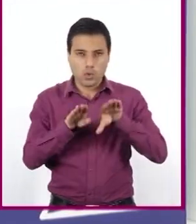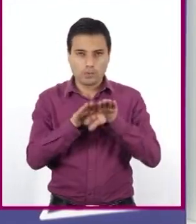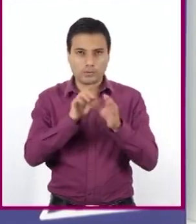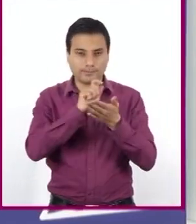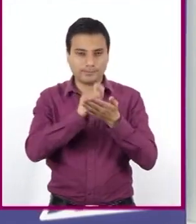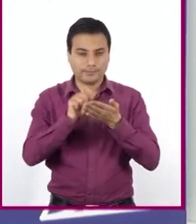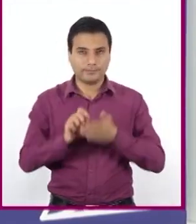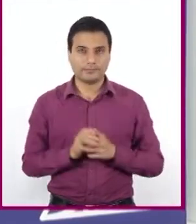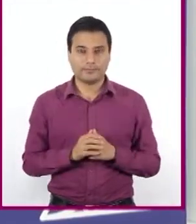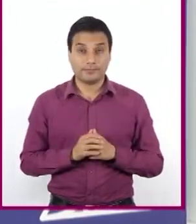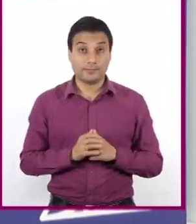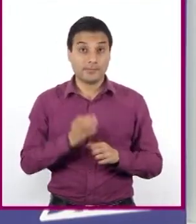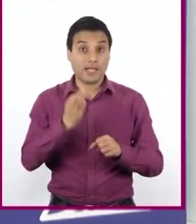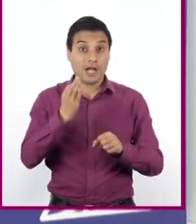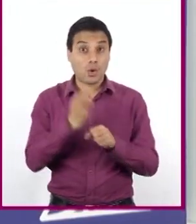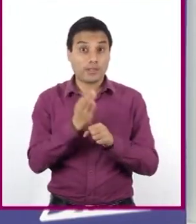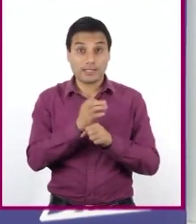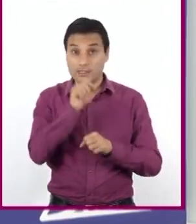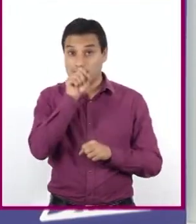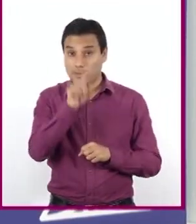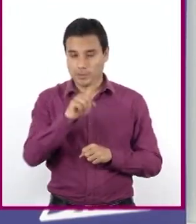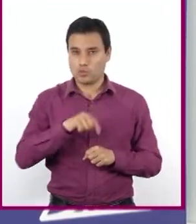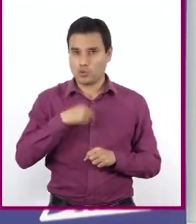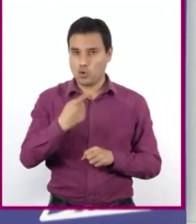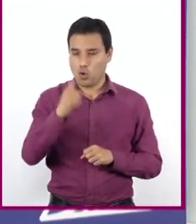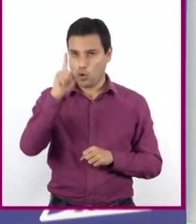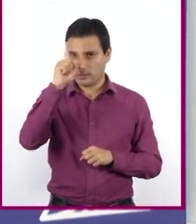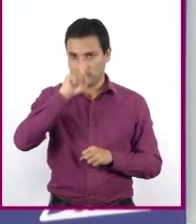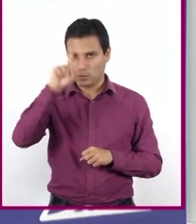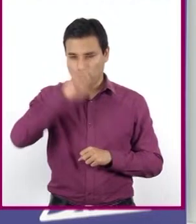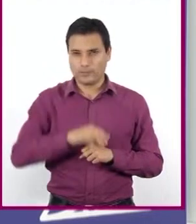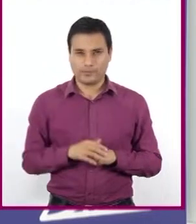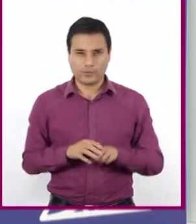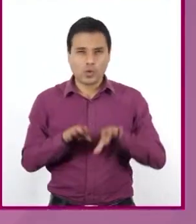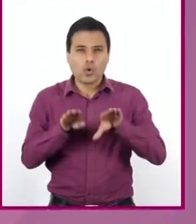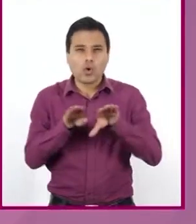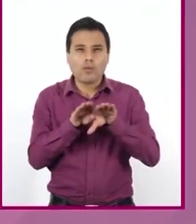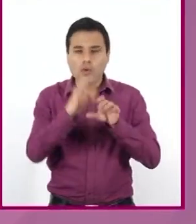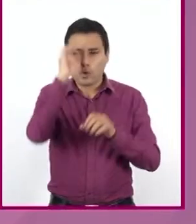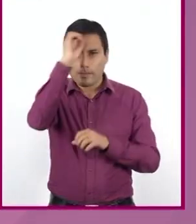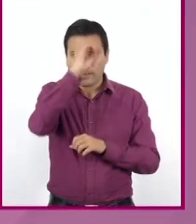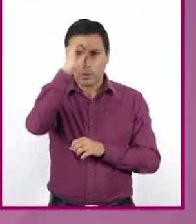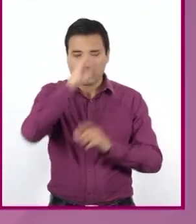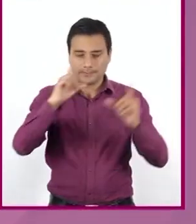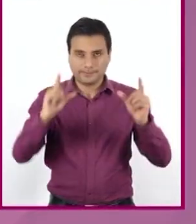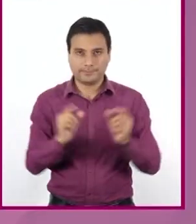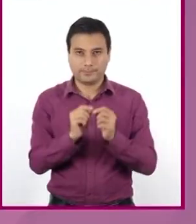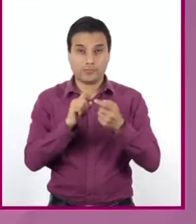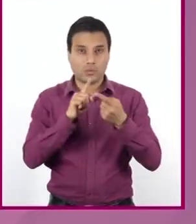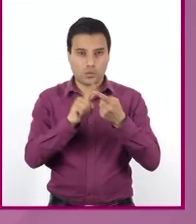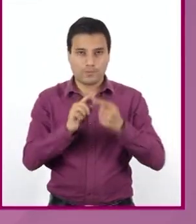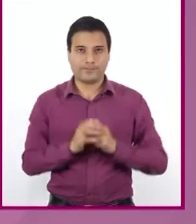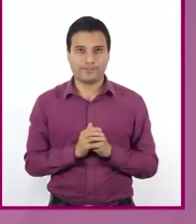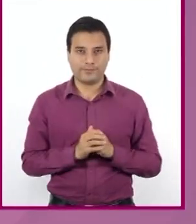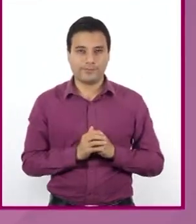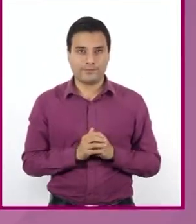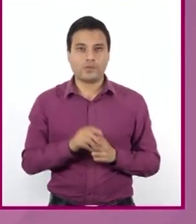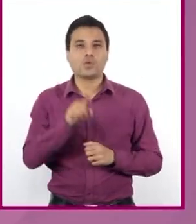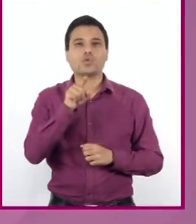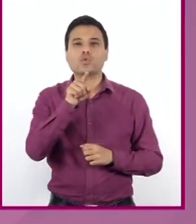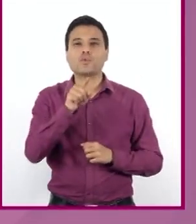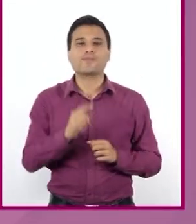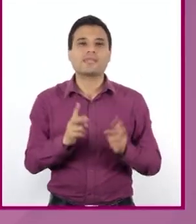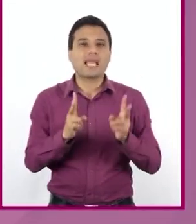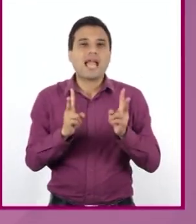para hacerles unas recomendaciones para la redacción de sus conclusiones. 1. Escribir una frase